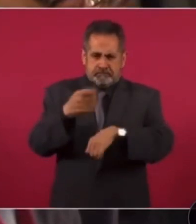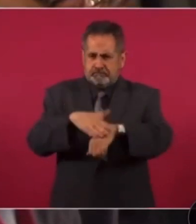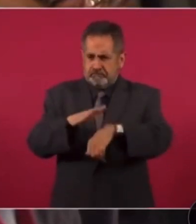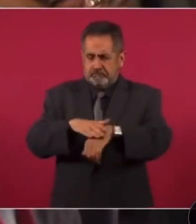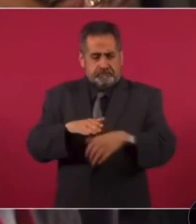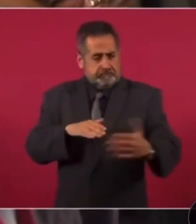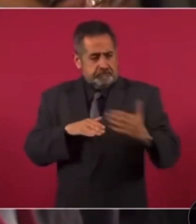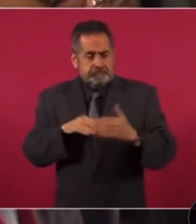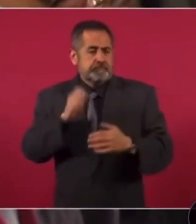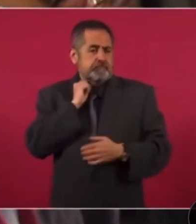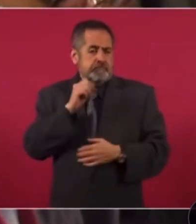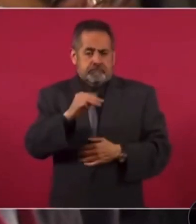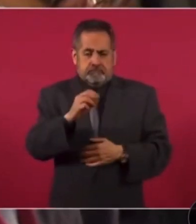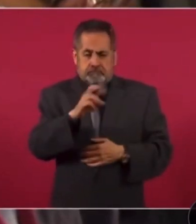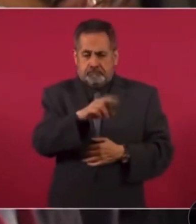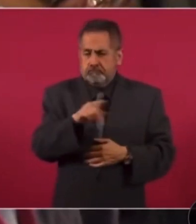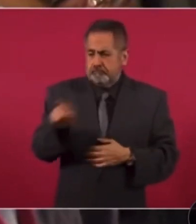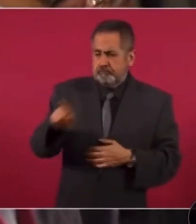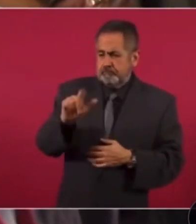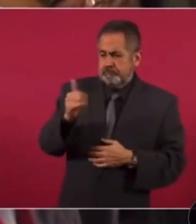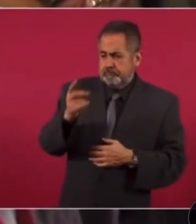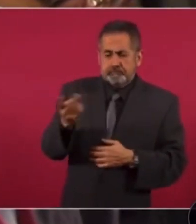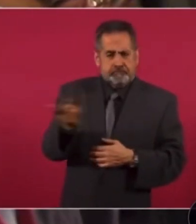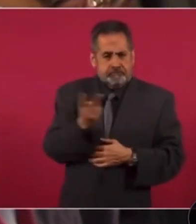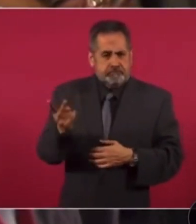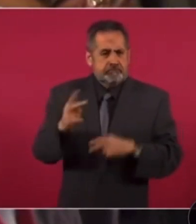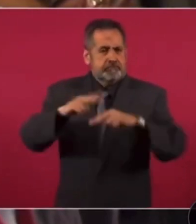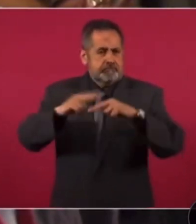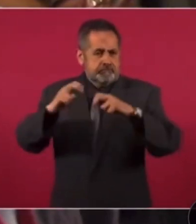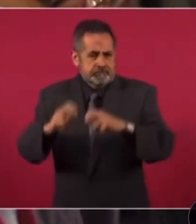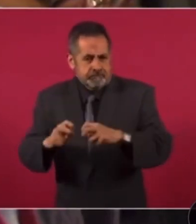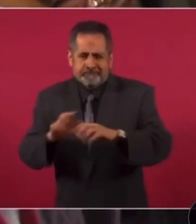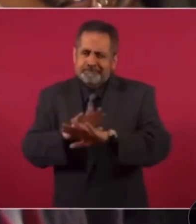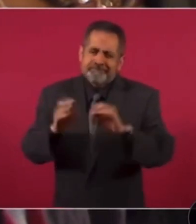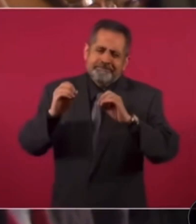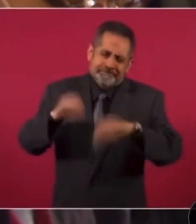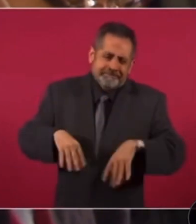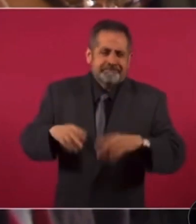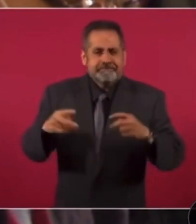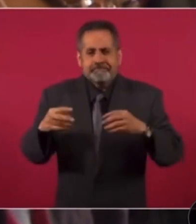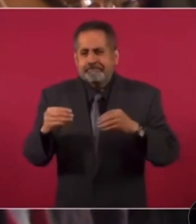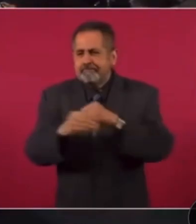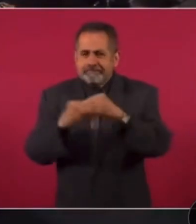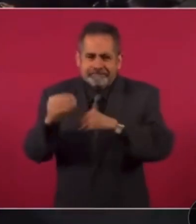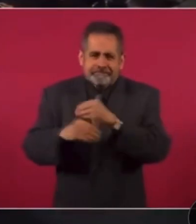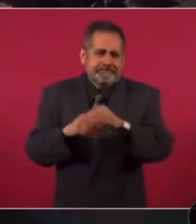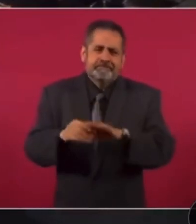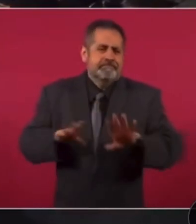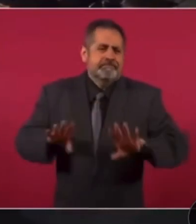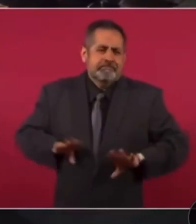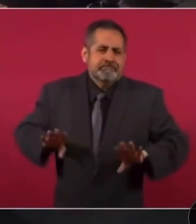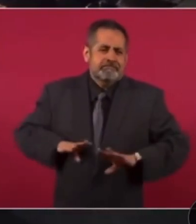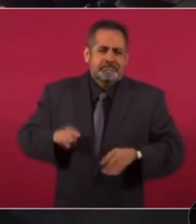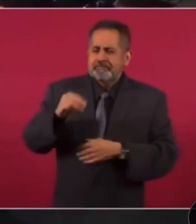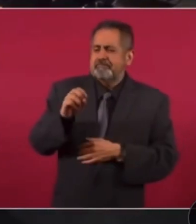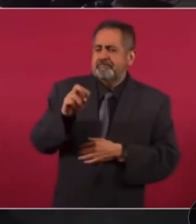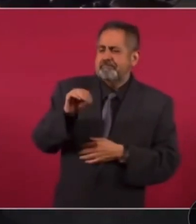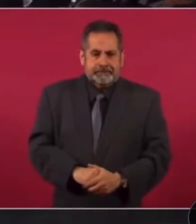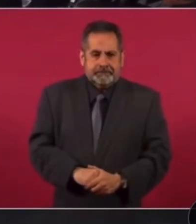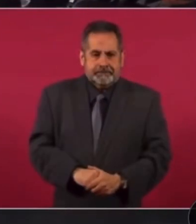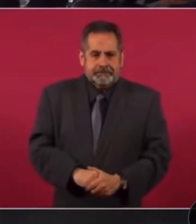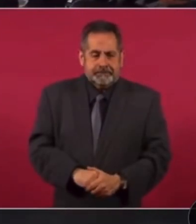caso al senador Monreal y a Laida que se sienten y que dejen de, pues, de estarse peleando, vaya, no le conviene a su movimiento.